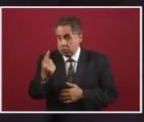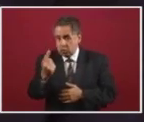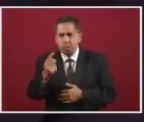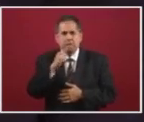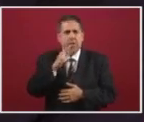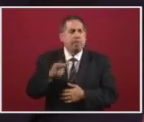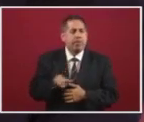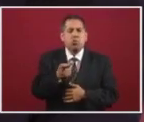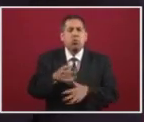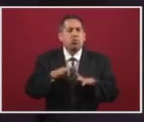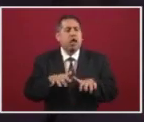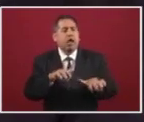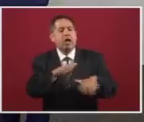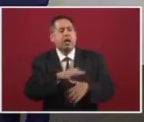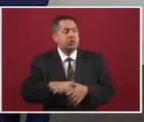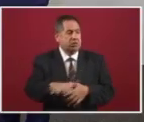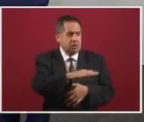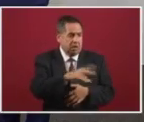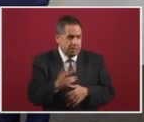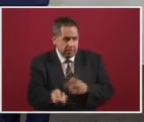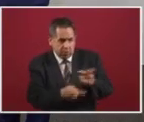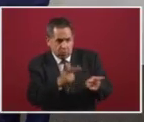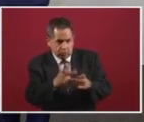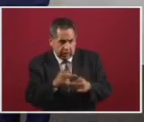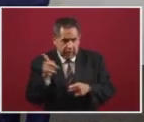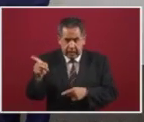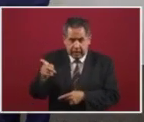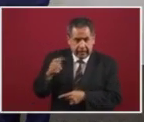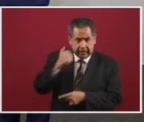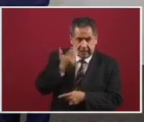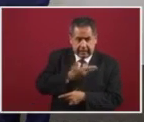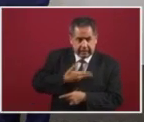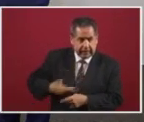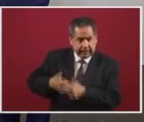presidencia o que renuncie.